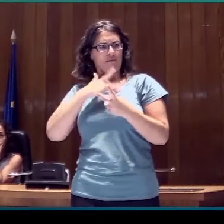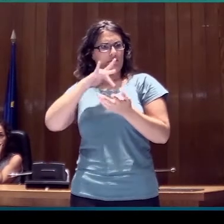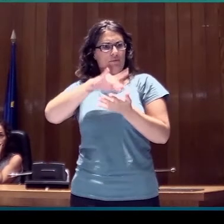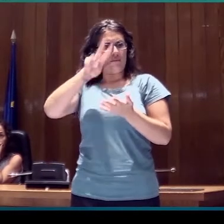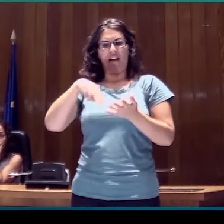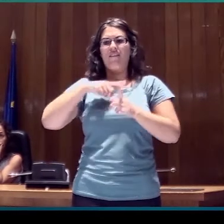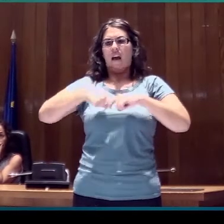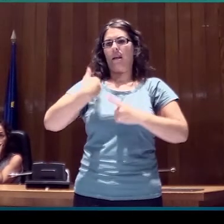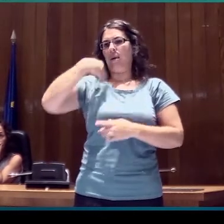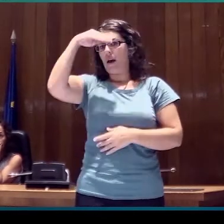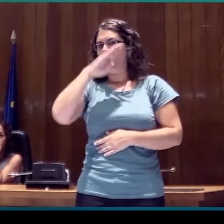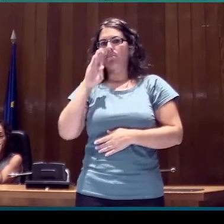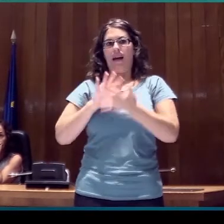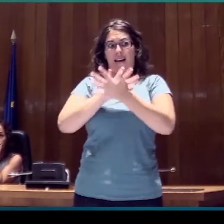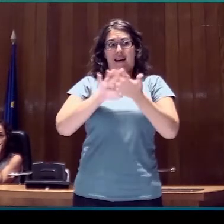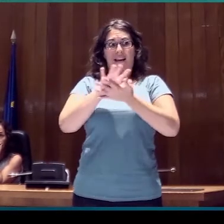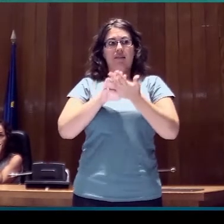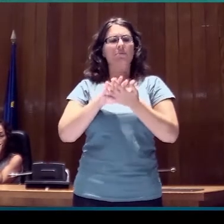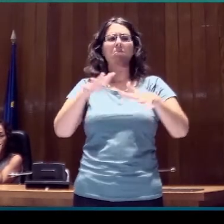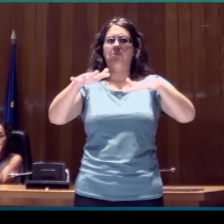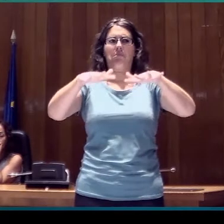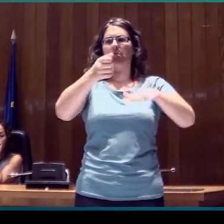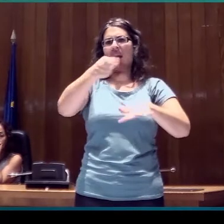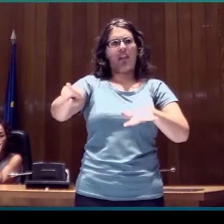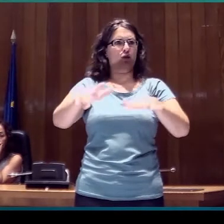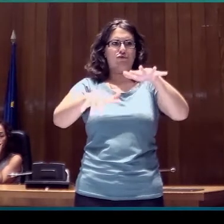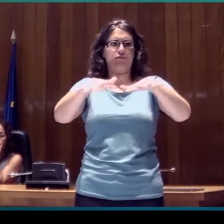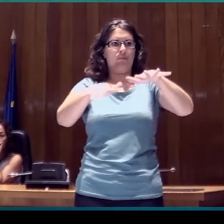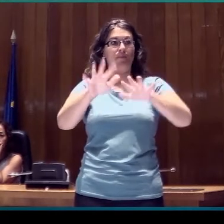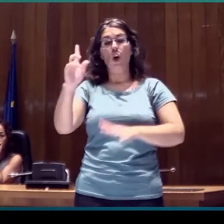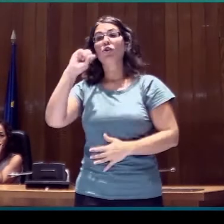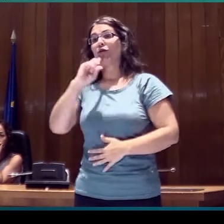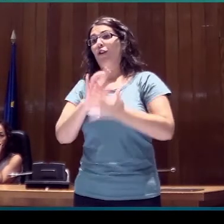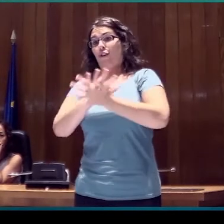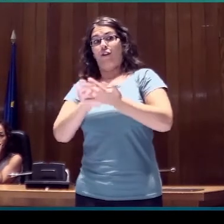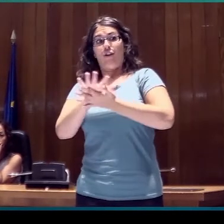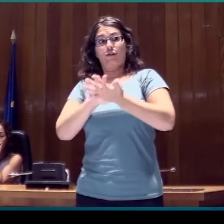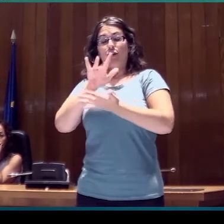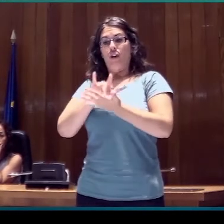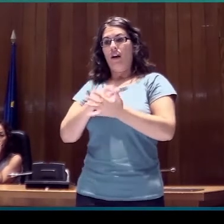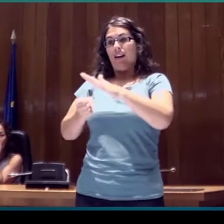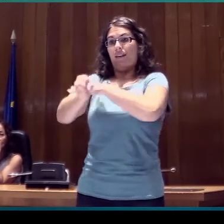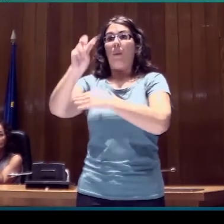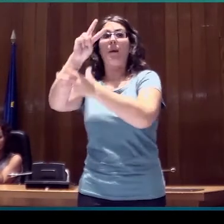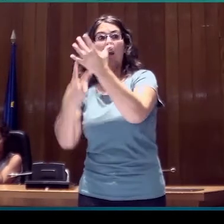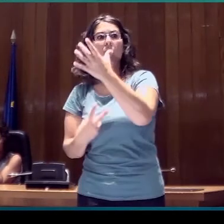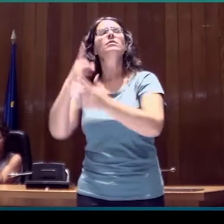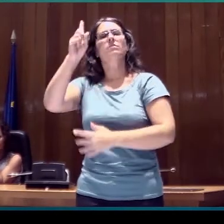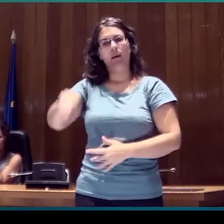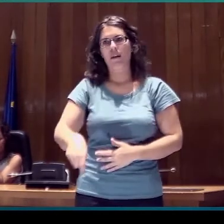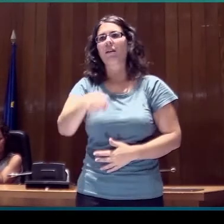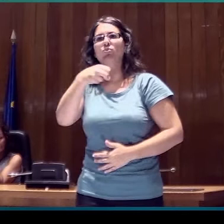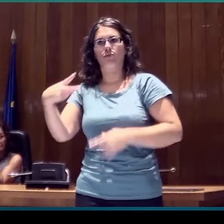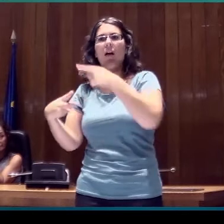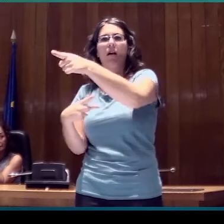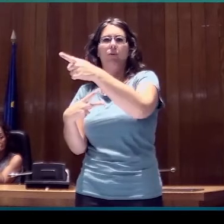niveles parecidos y que los sordos signantes que estaban en contextos bilingües también obtenían